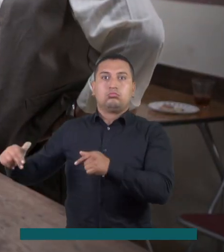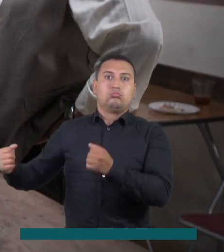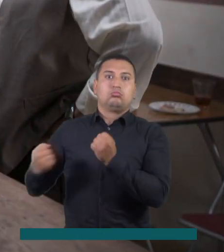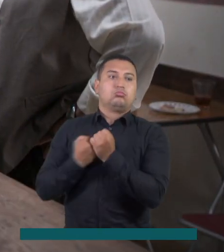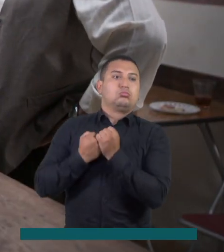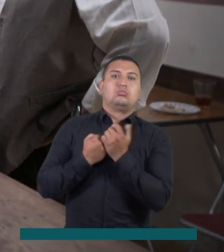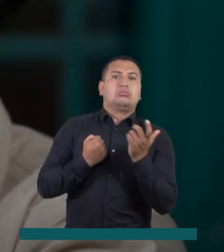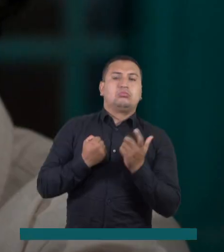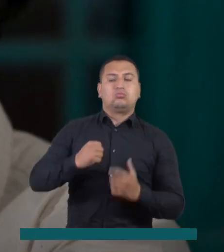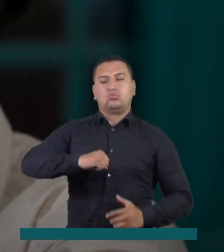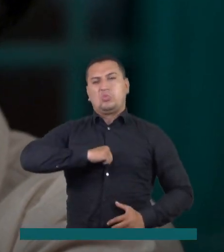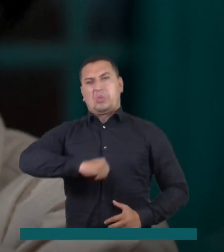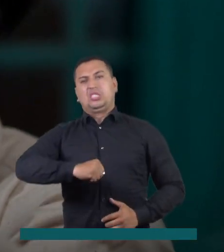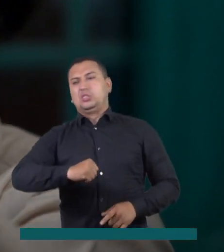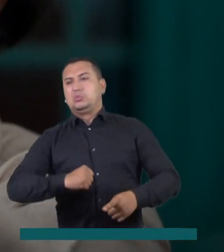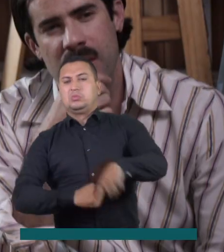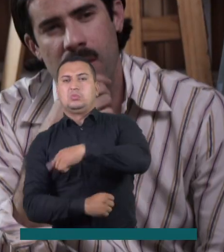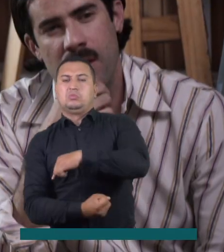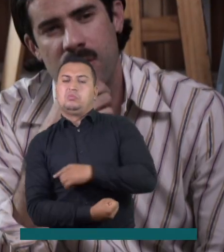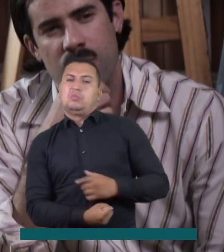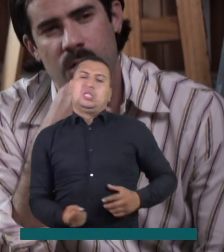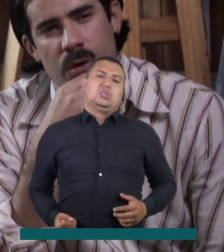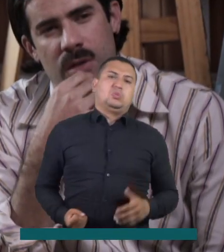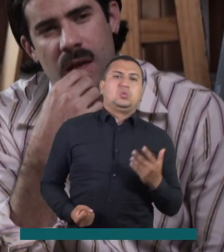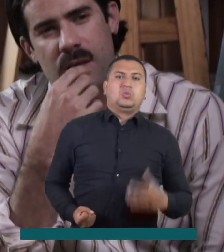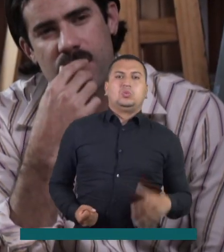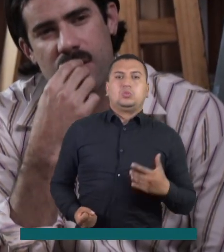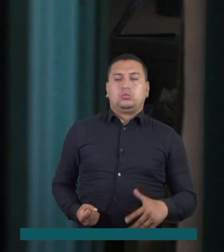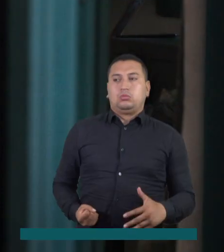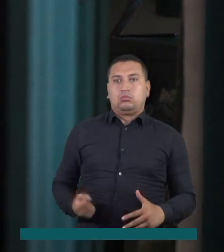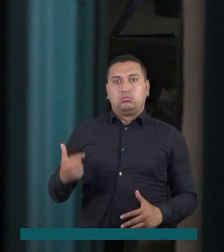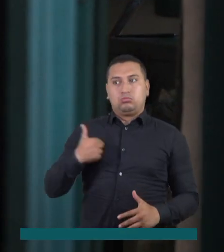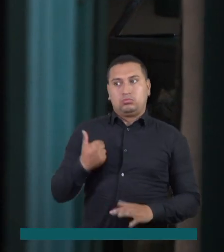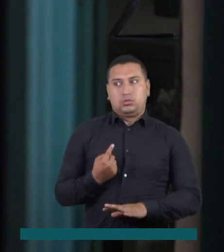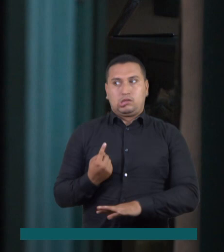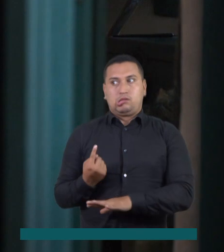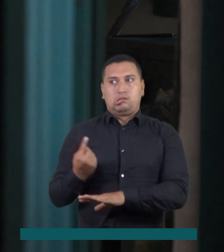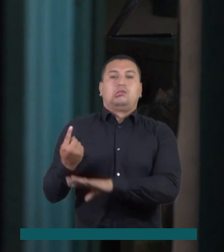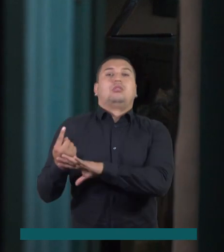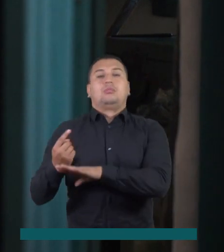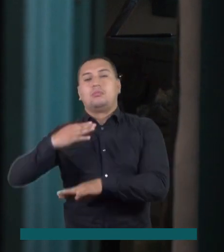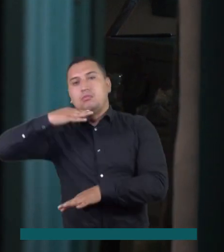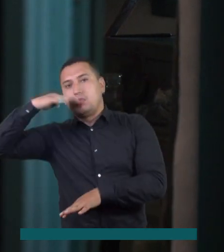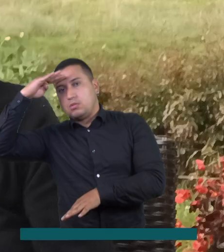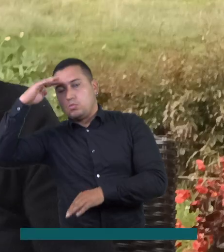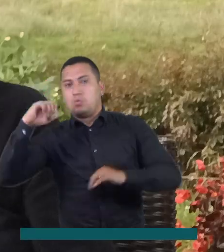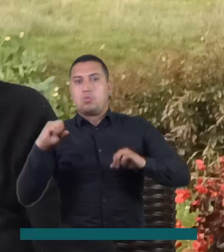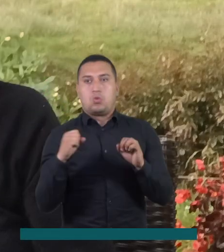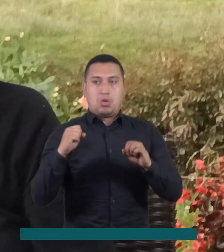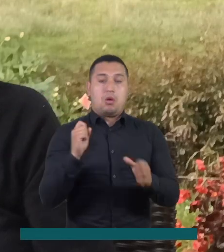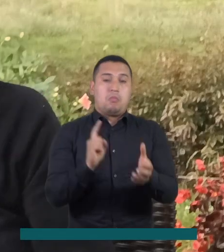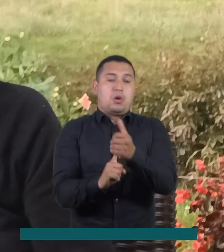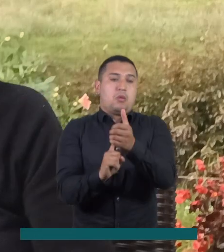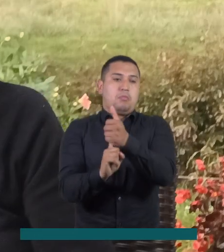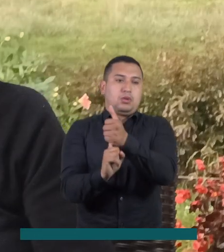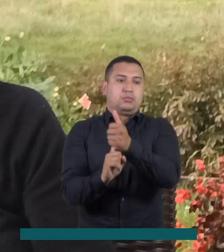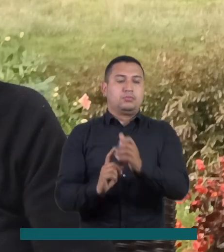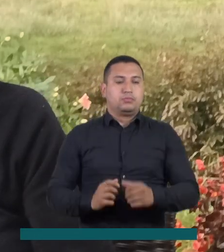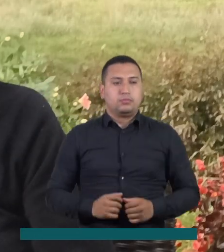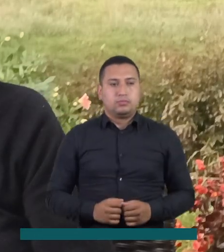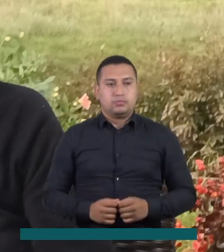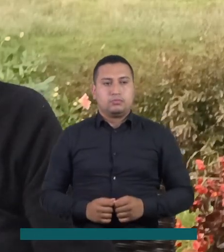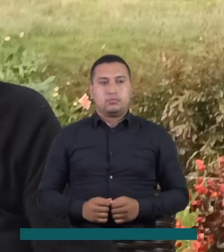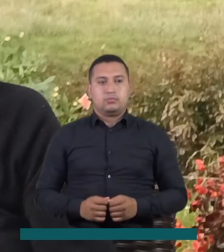parte del día a día, hasta que logró destacar en diferentes museos de Medellín y Bogotá. Trabajamos a unos con la cámara